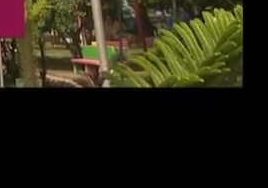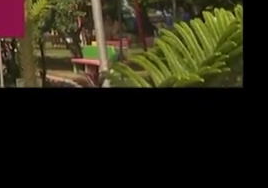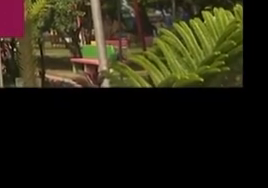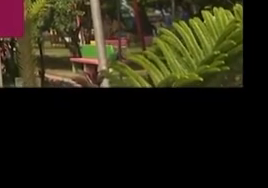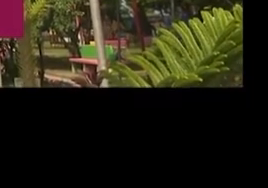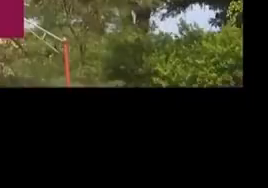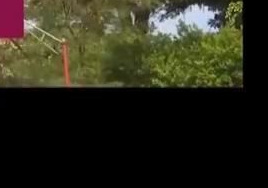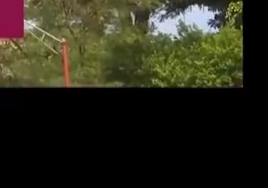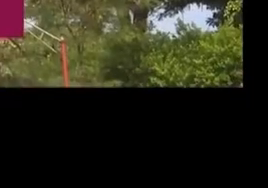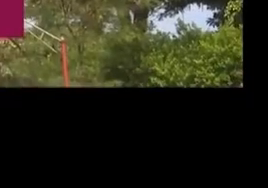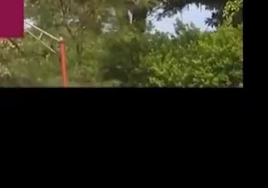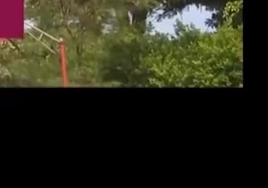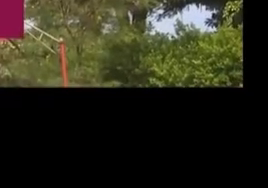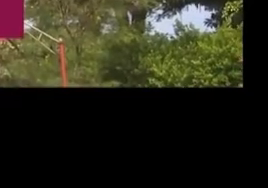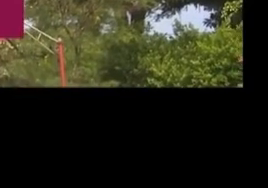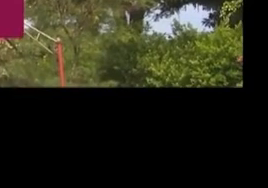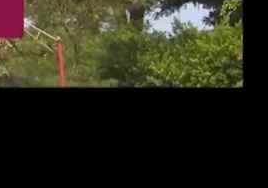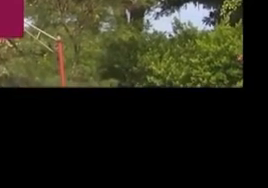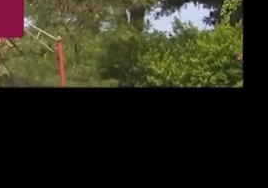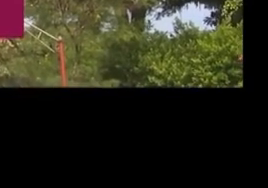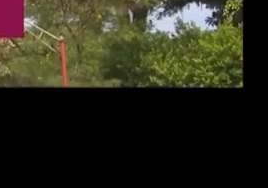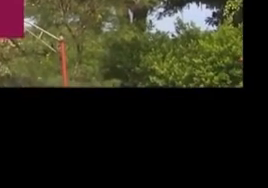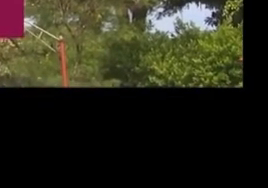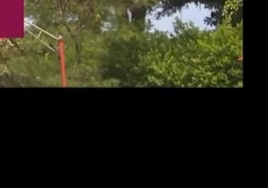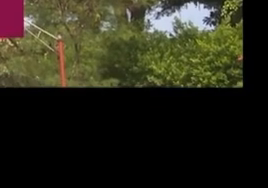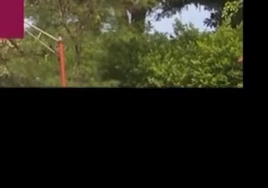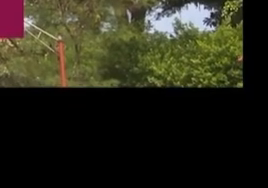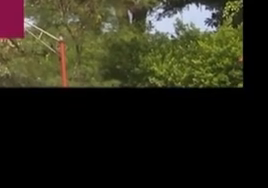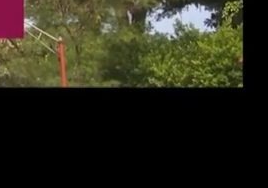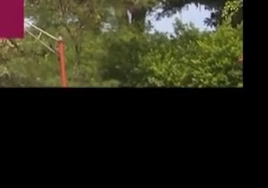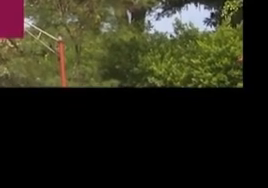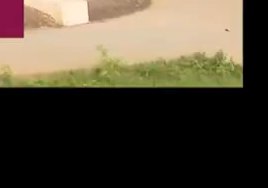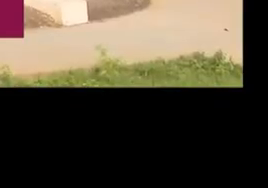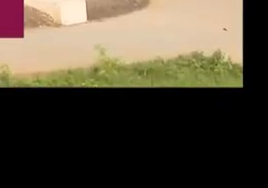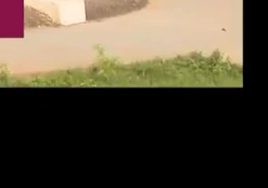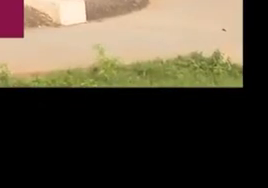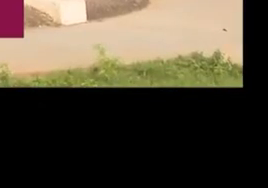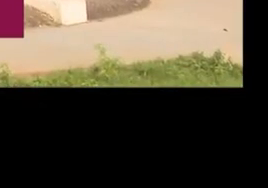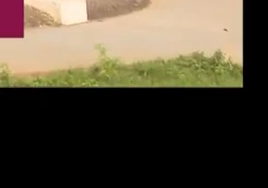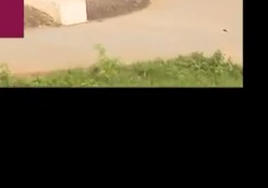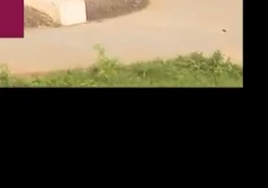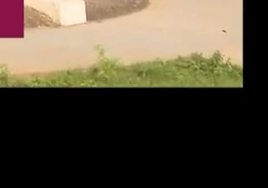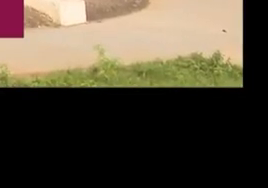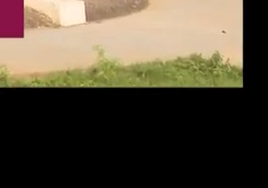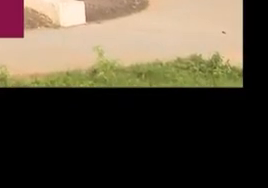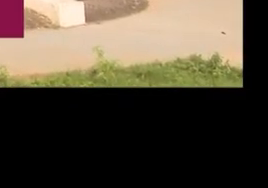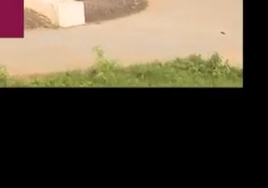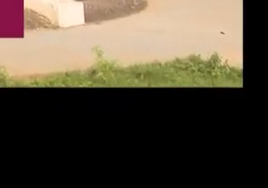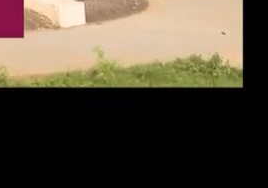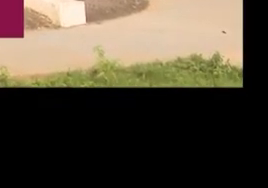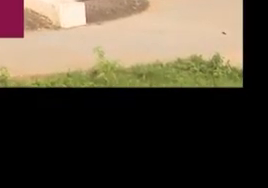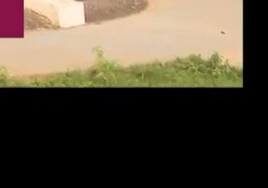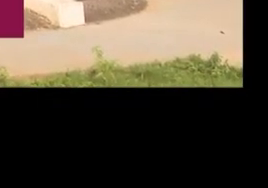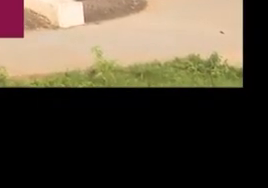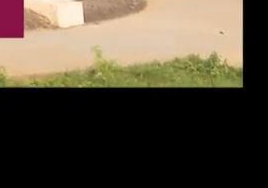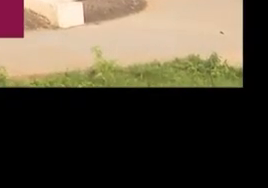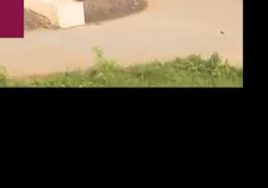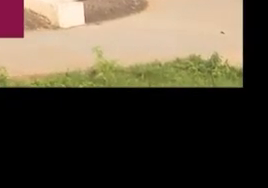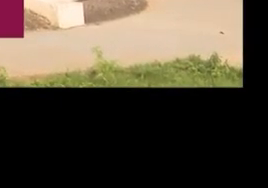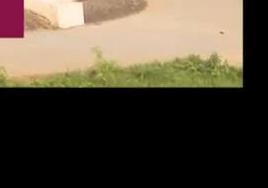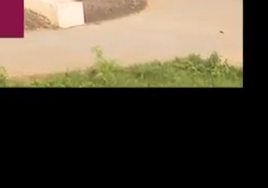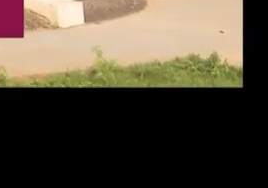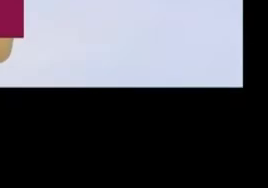reggae is for you. The coconut reggae is from the heart. Las aves tejieron el